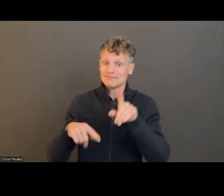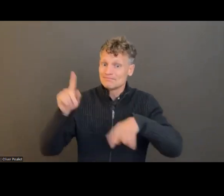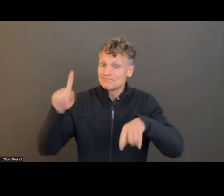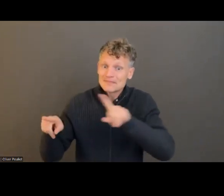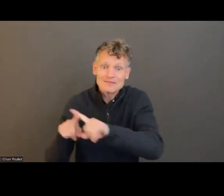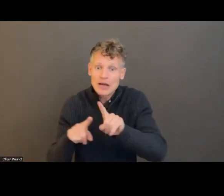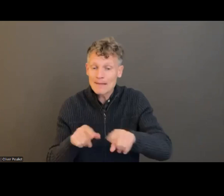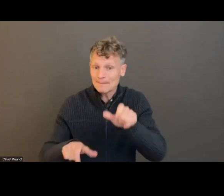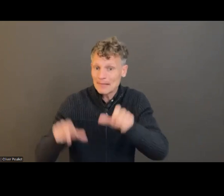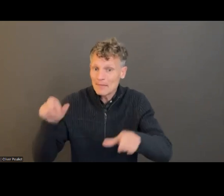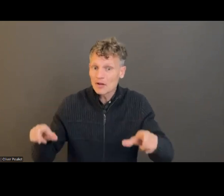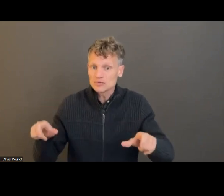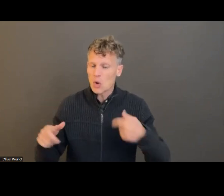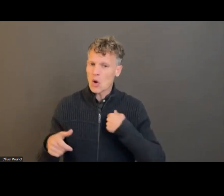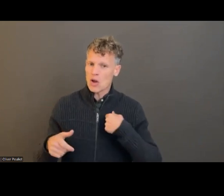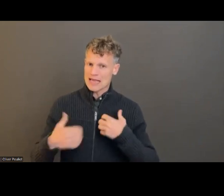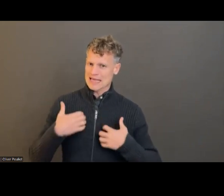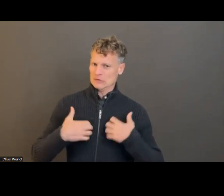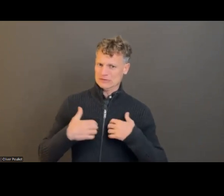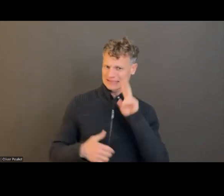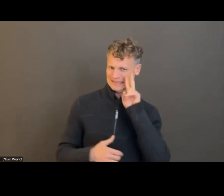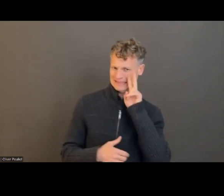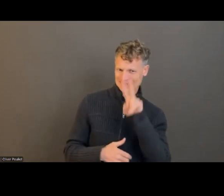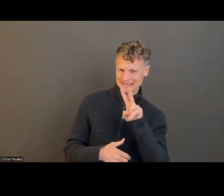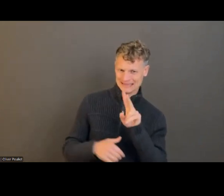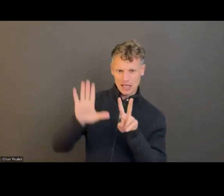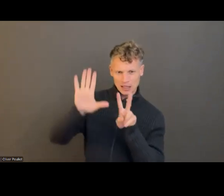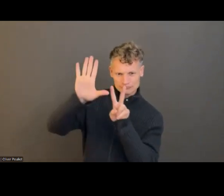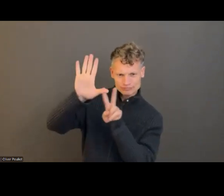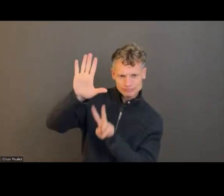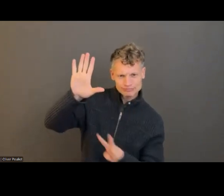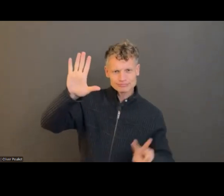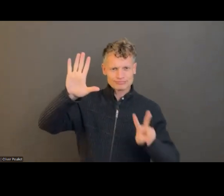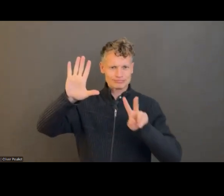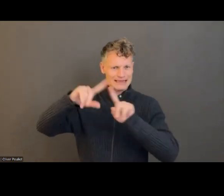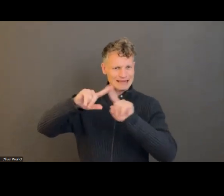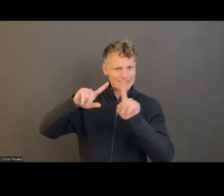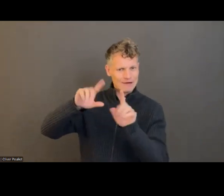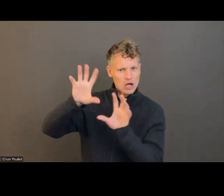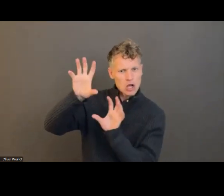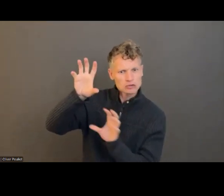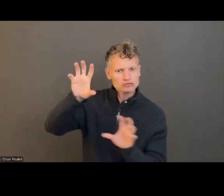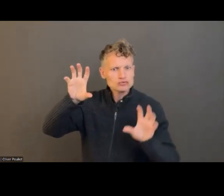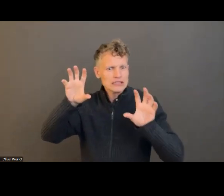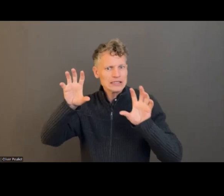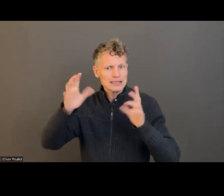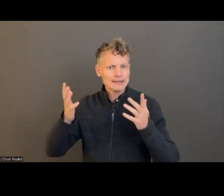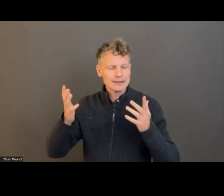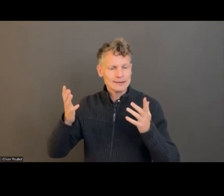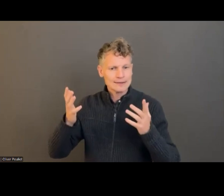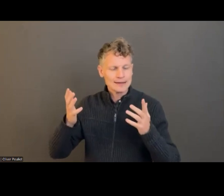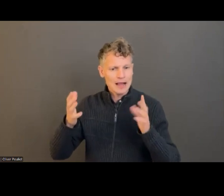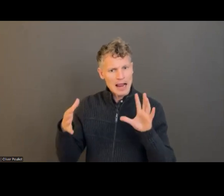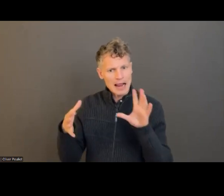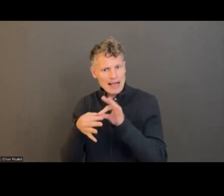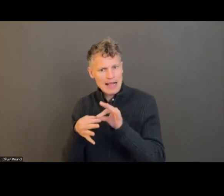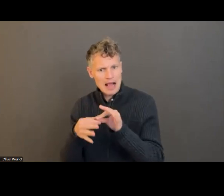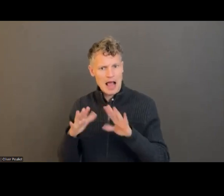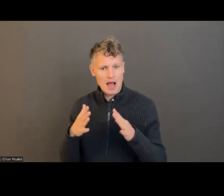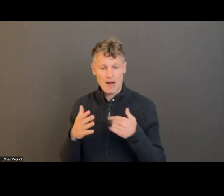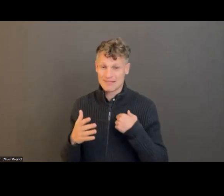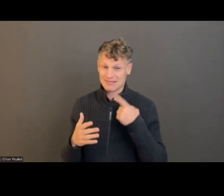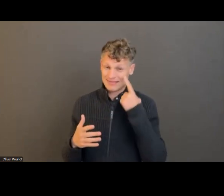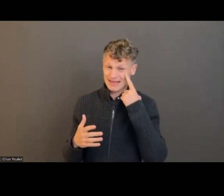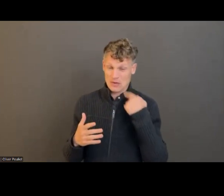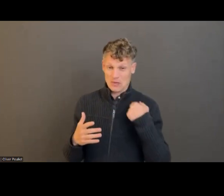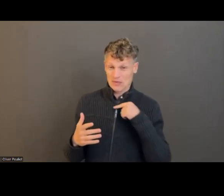estas enfermedades. Así que es interesante ver cómo los diferentes países tienen su propio abordaje en las iniciativas de eliminación y creo que si